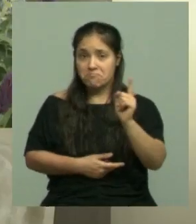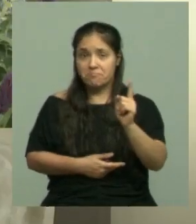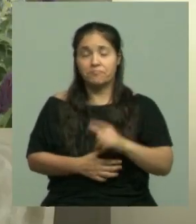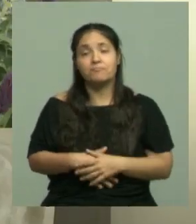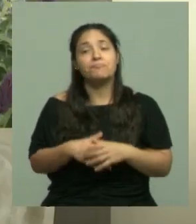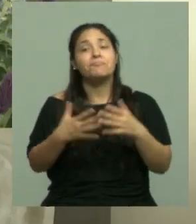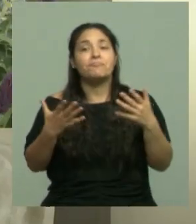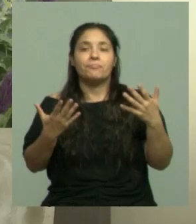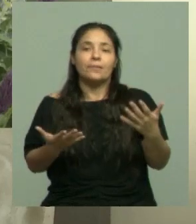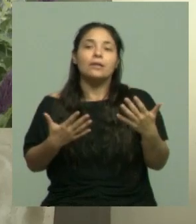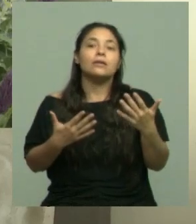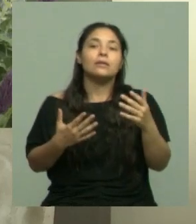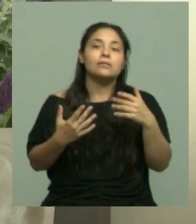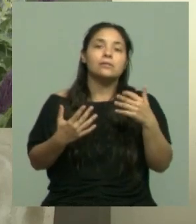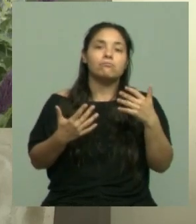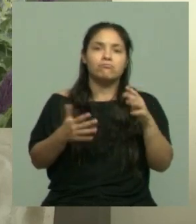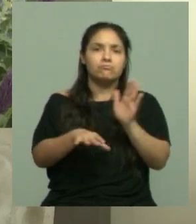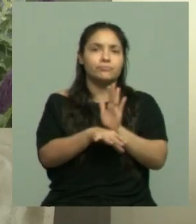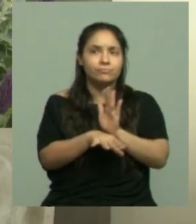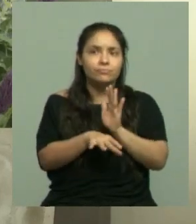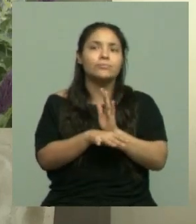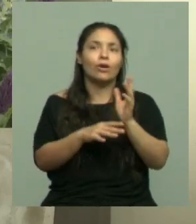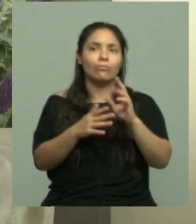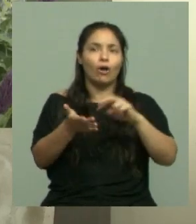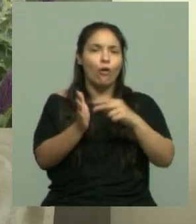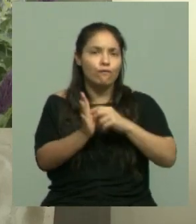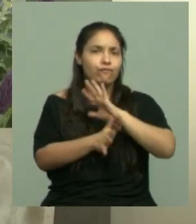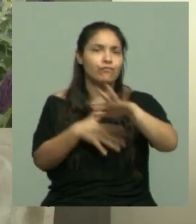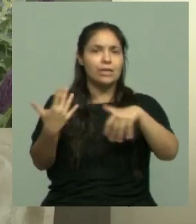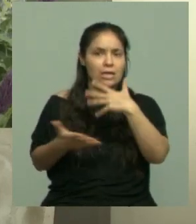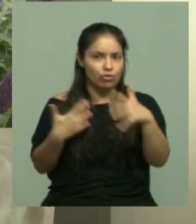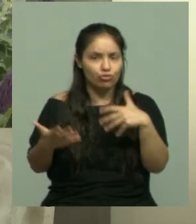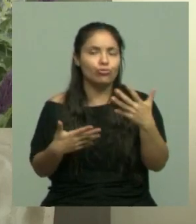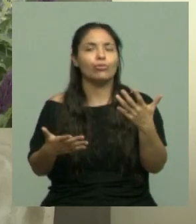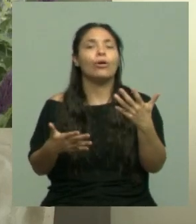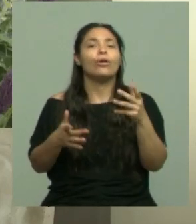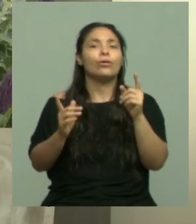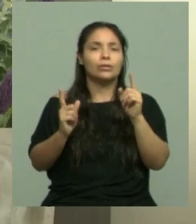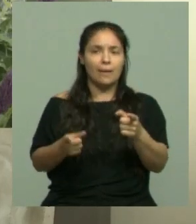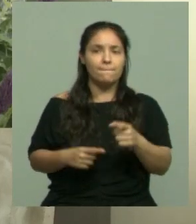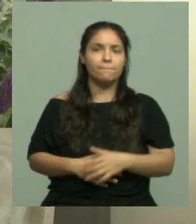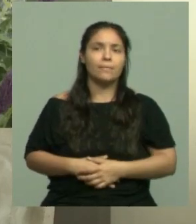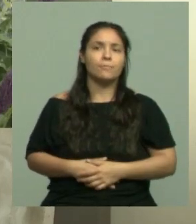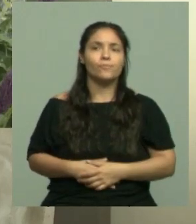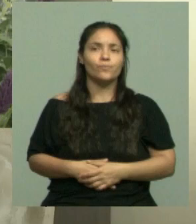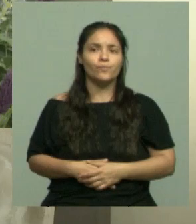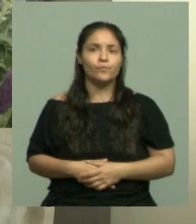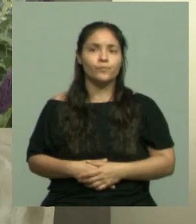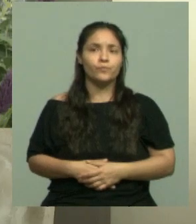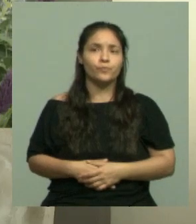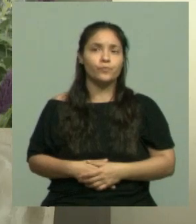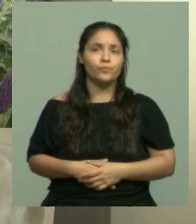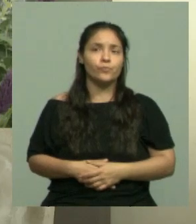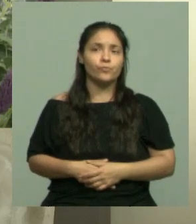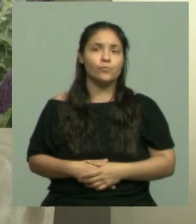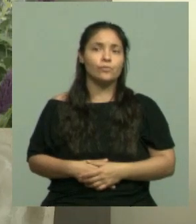por además lo que ha generado este conflicto y sobre todo para seguir tratando de un